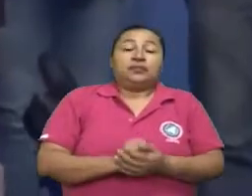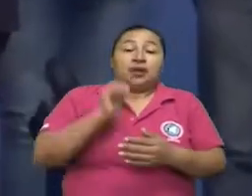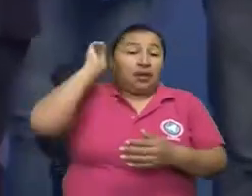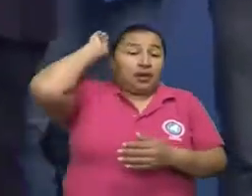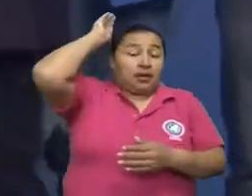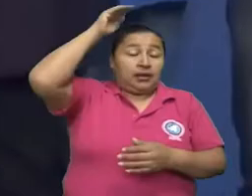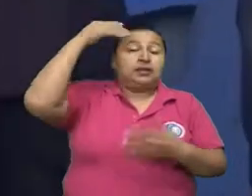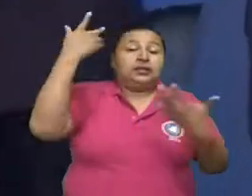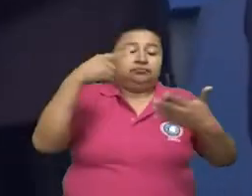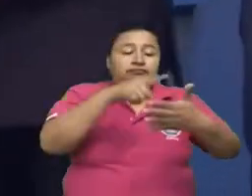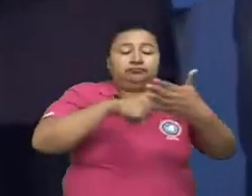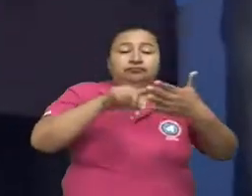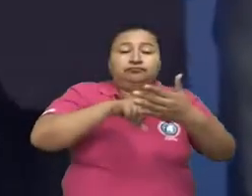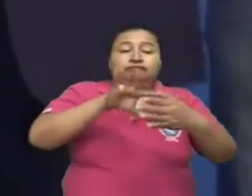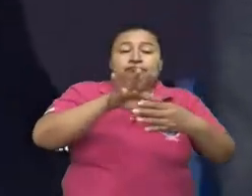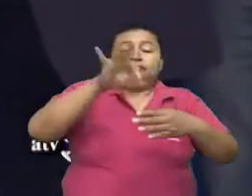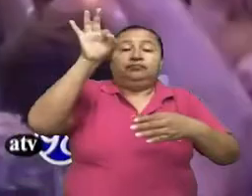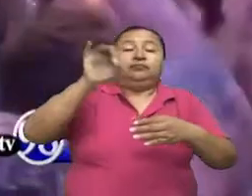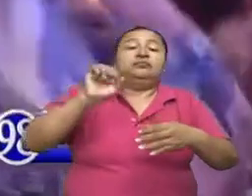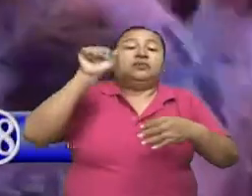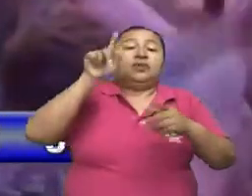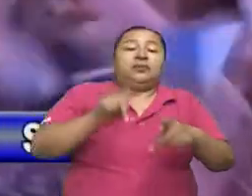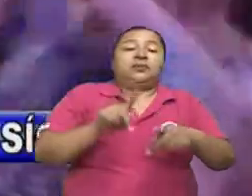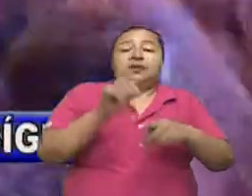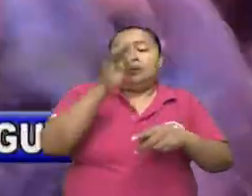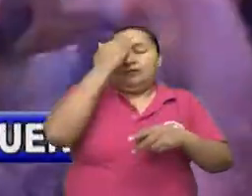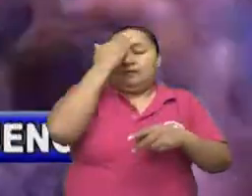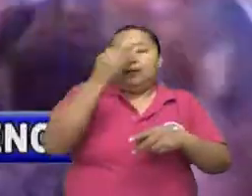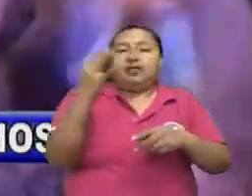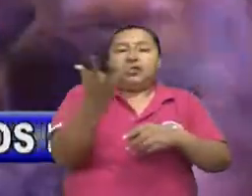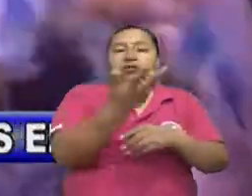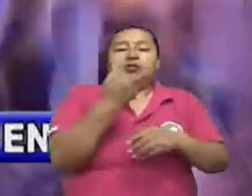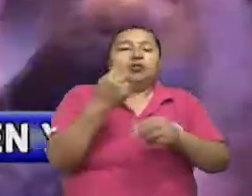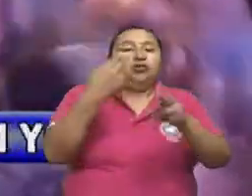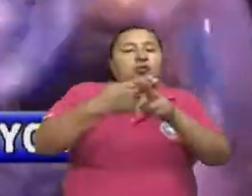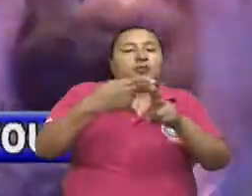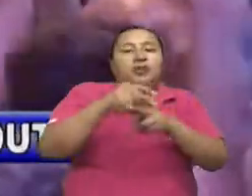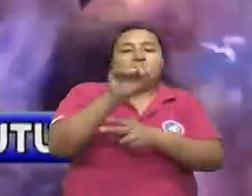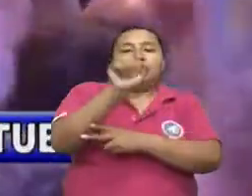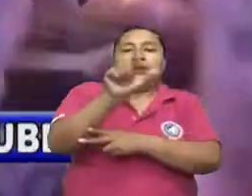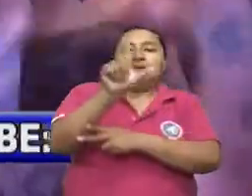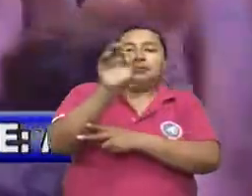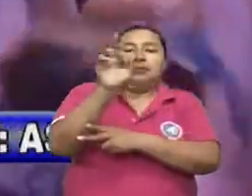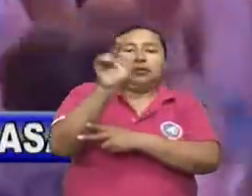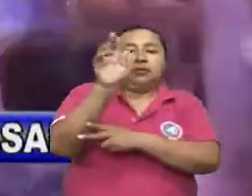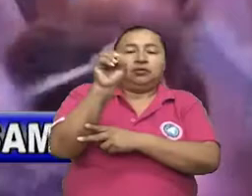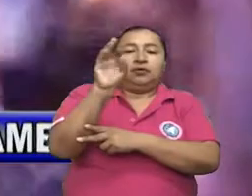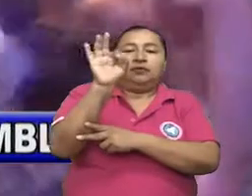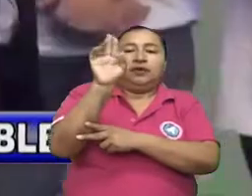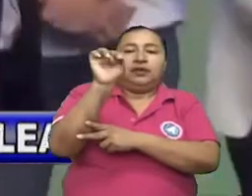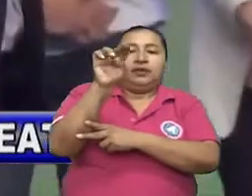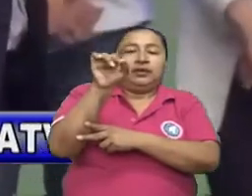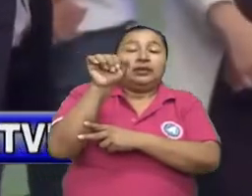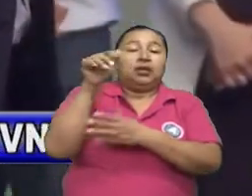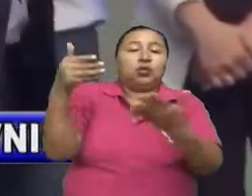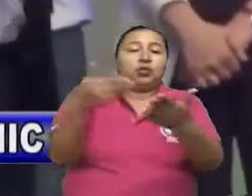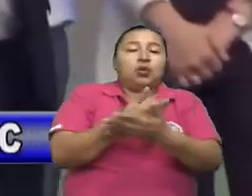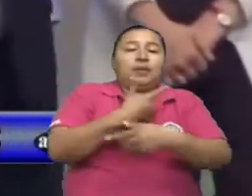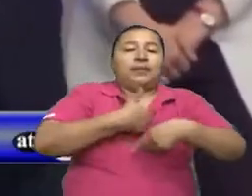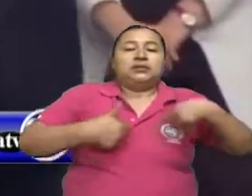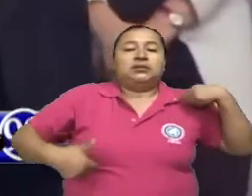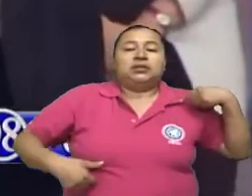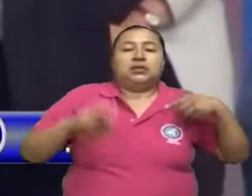Argentina eligió este domingo al candidato por el Frente de Todos, Alberto Fernández, como el presidente del país suramericano para el